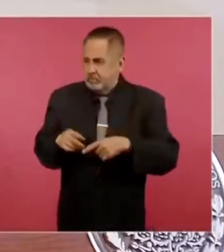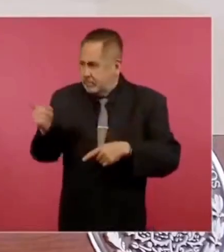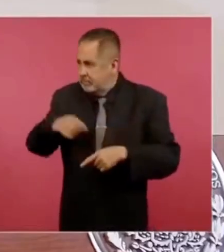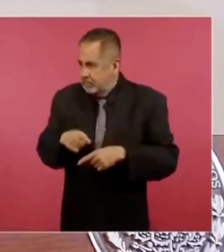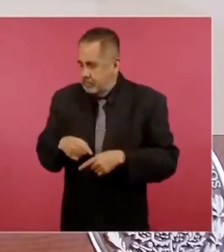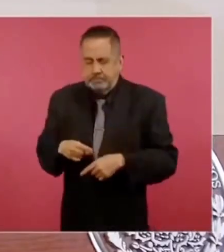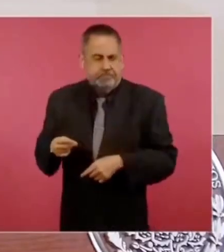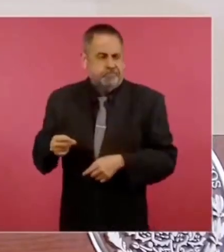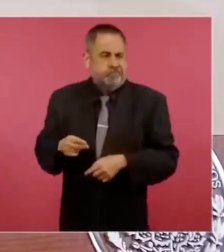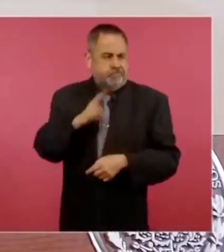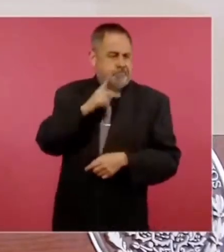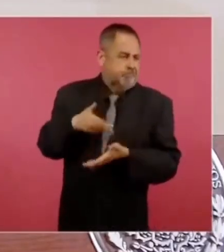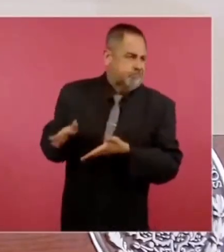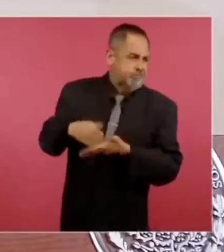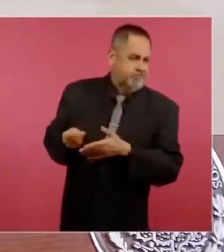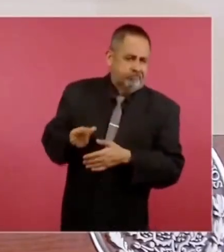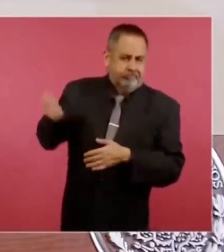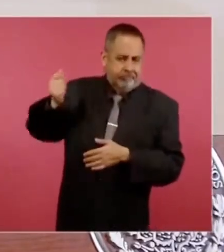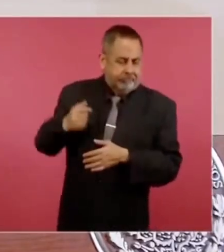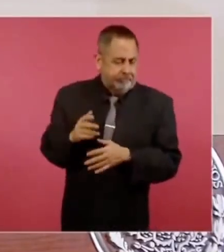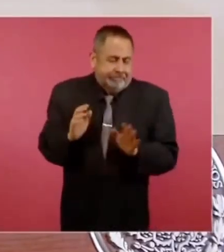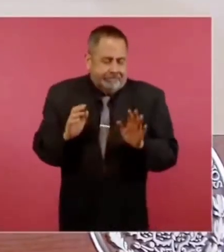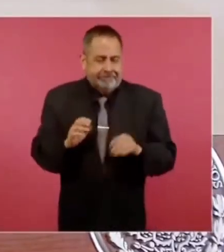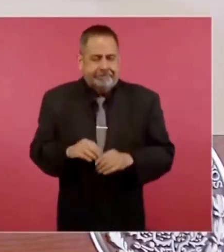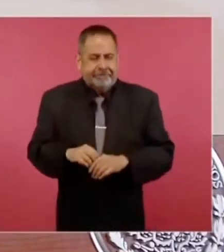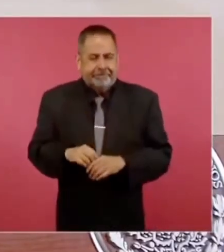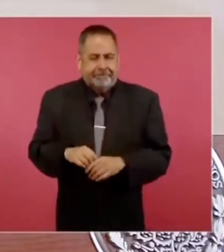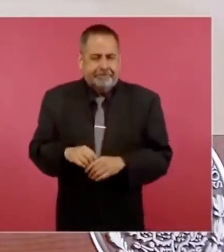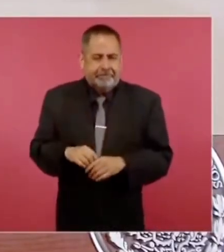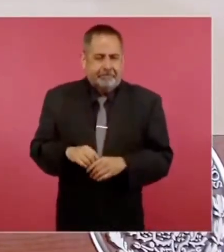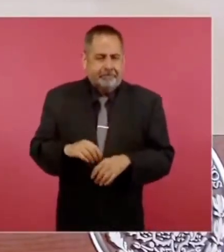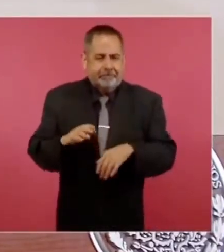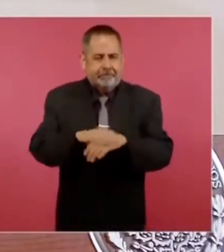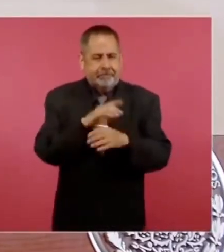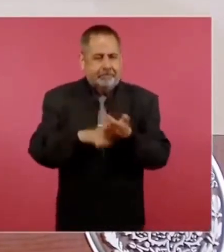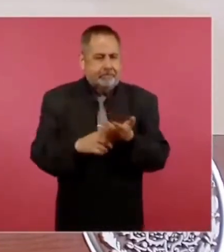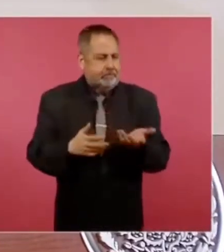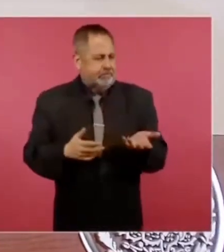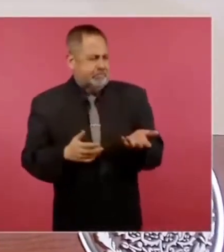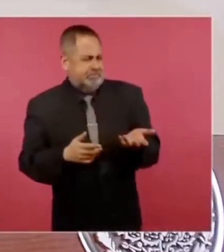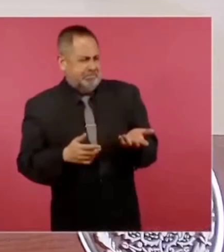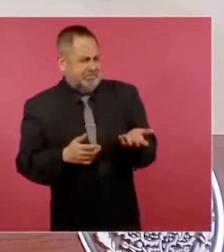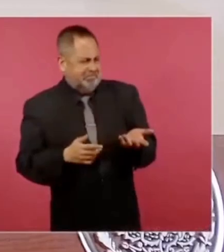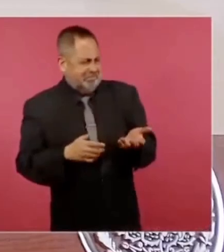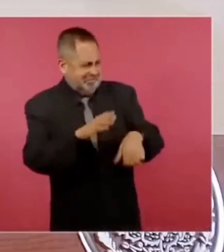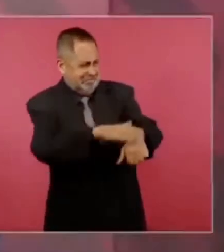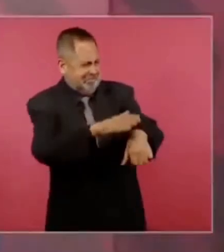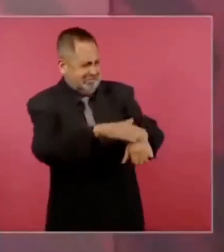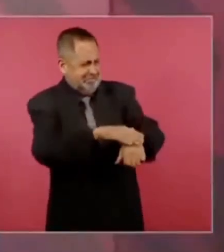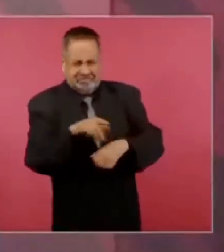correr al invitado, por decirles que no veía,